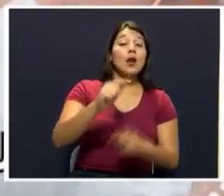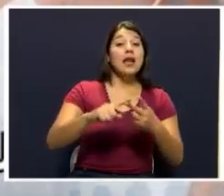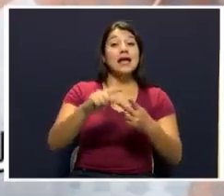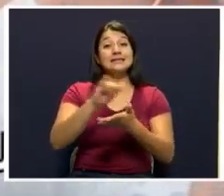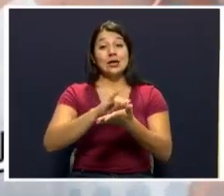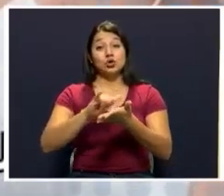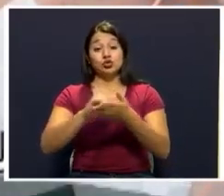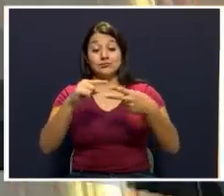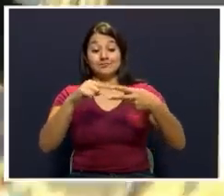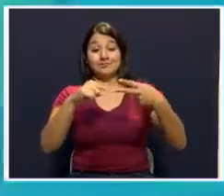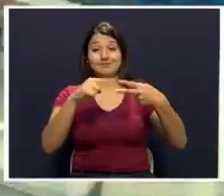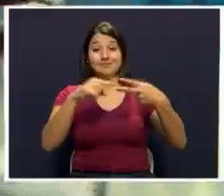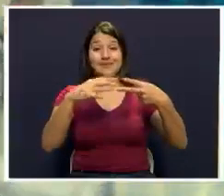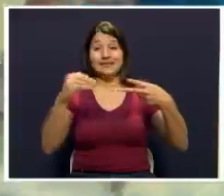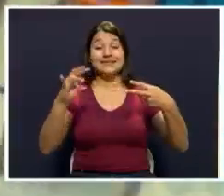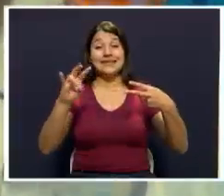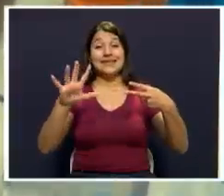75% de los casos.